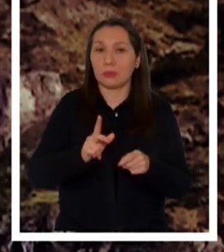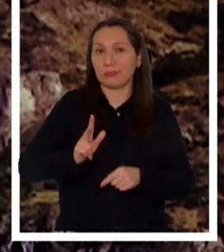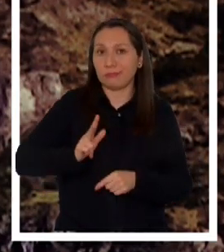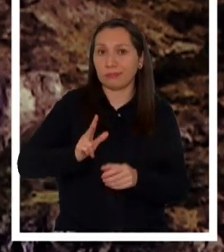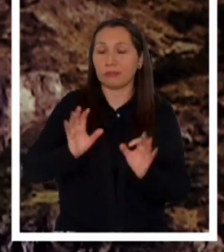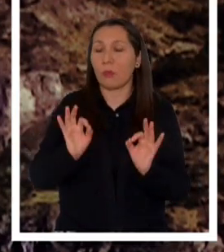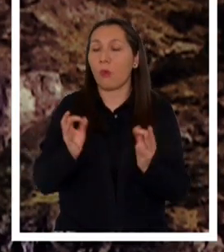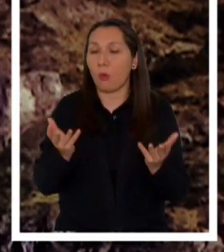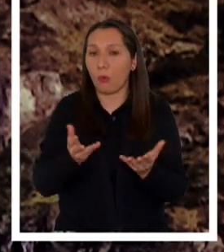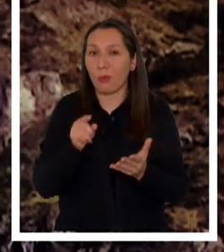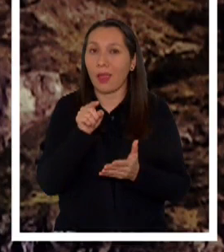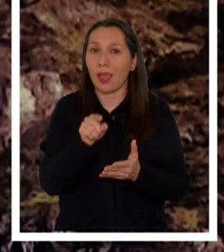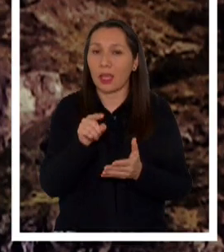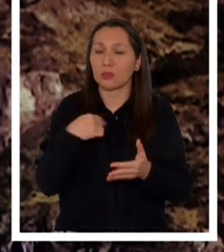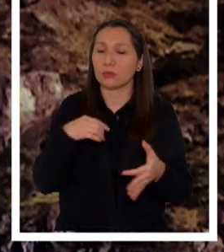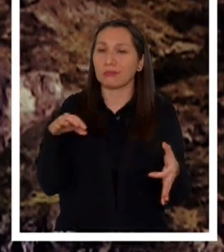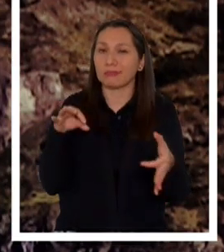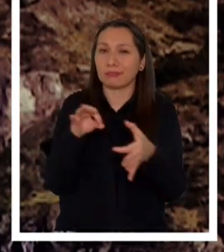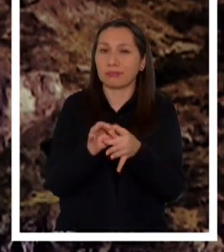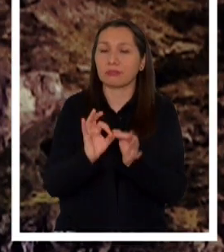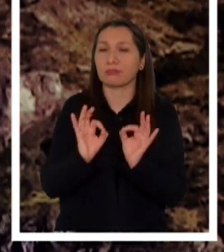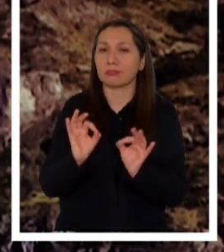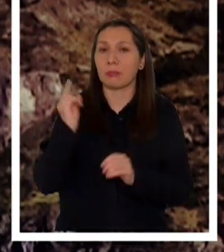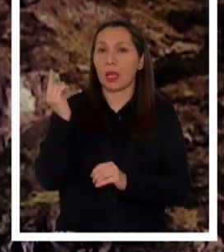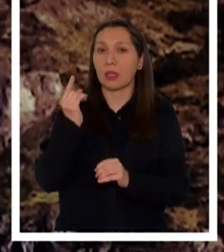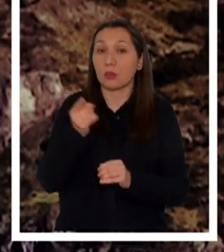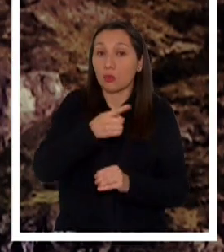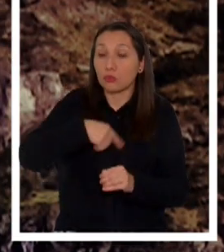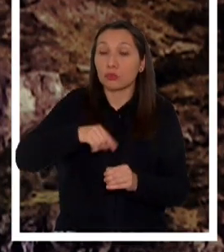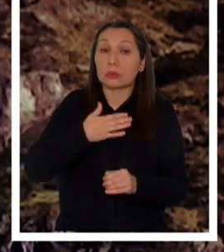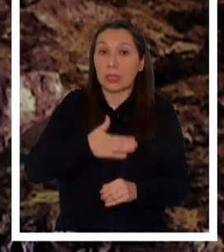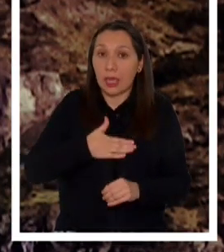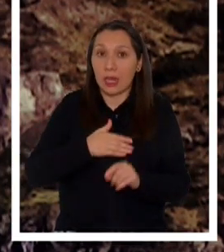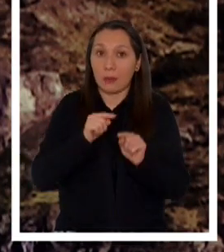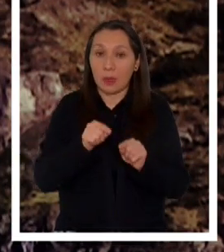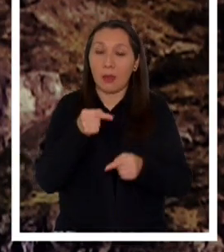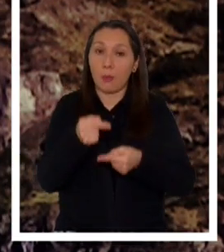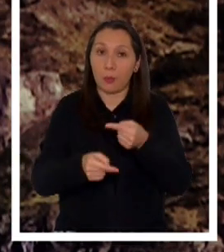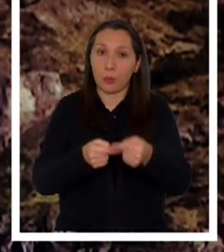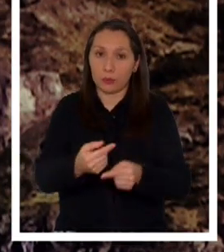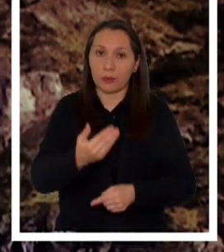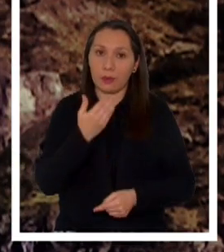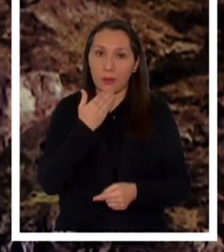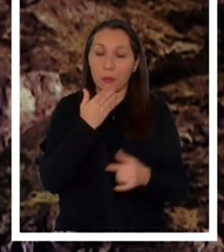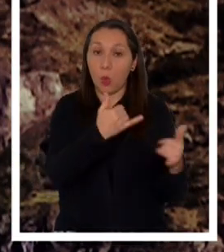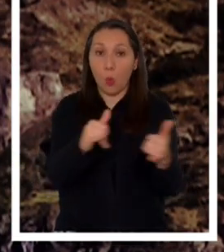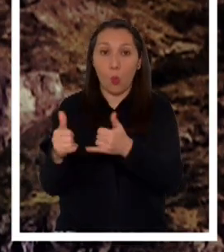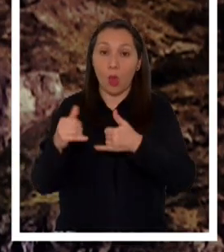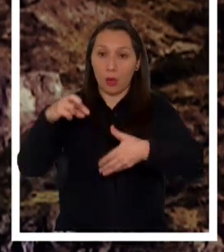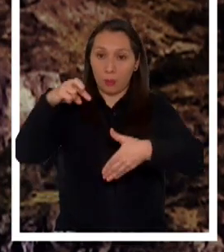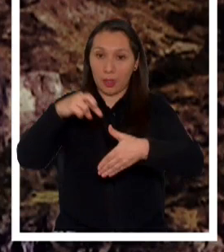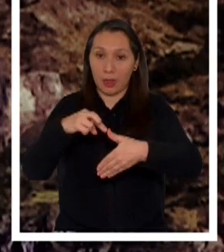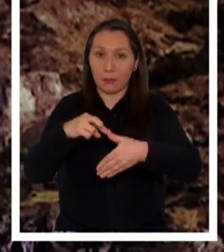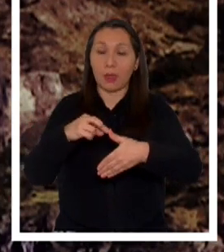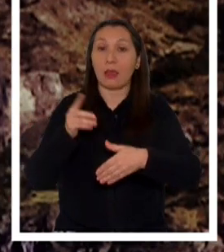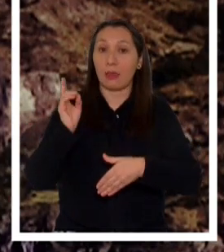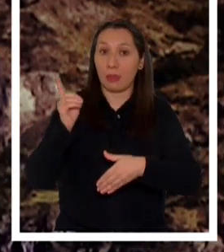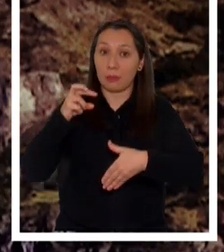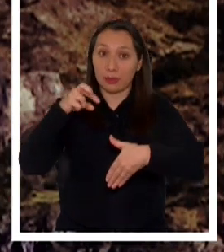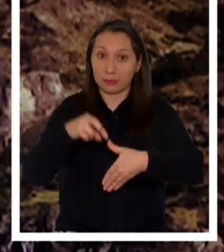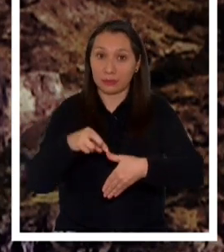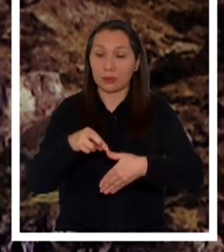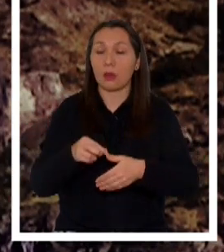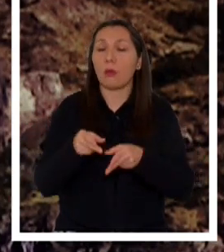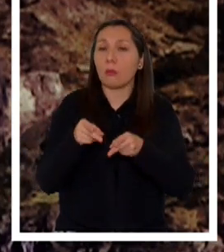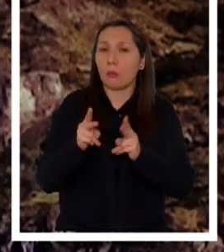y yo creo que ahí y lo vincular ía particularmente es donde Esperamos que este proceso también de los Juegos Panamericanos y para Panamericanos